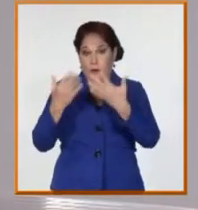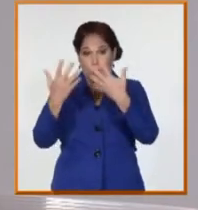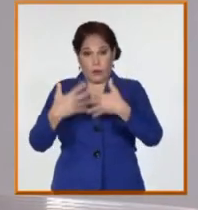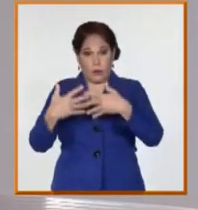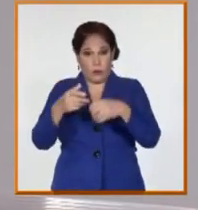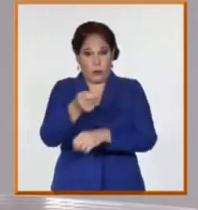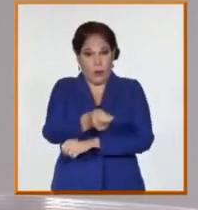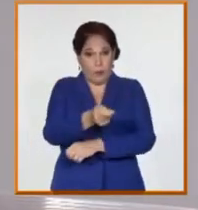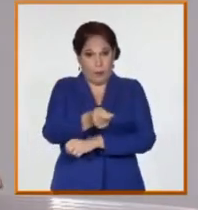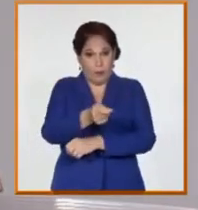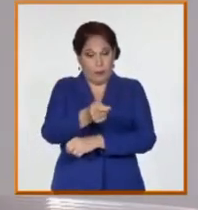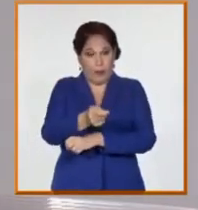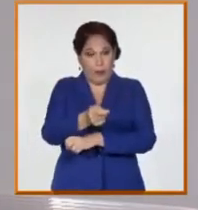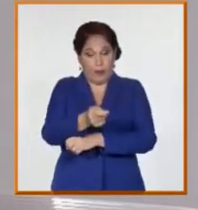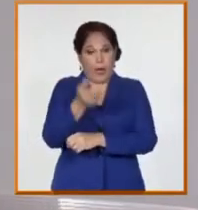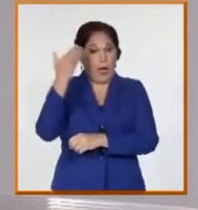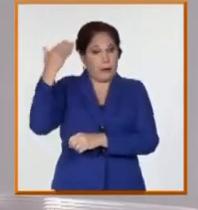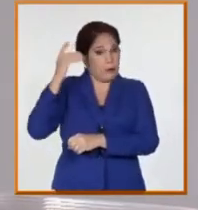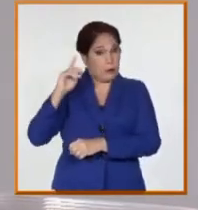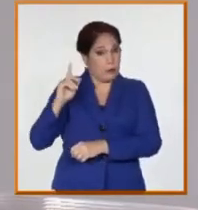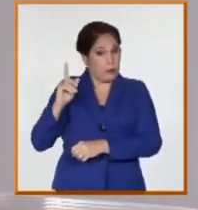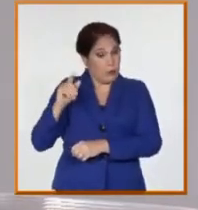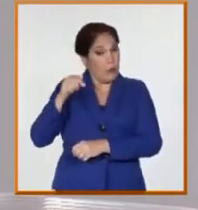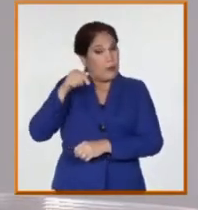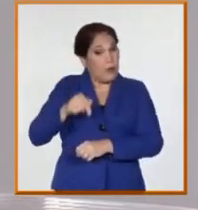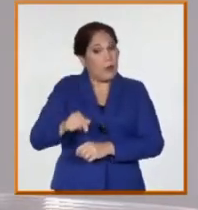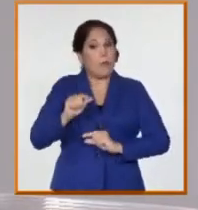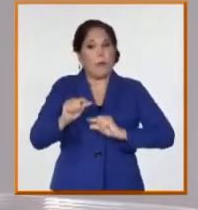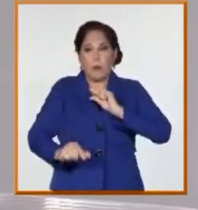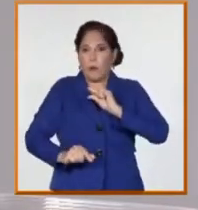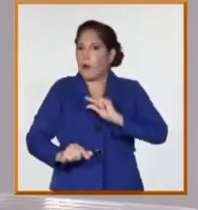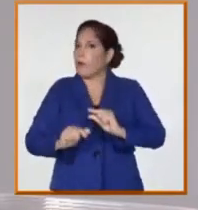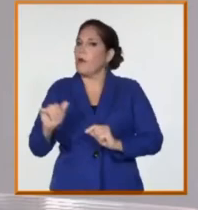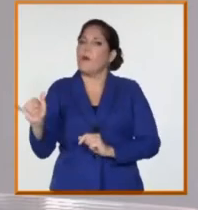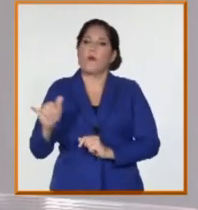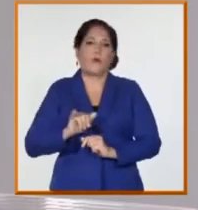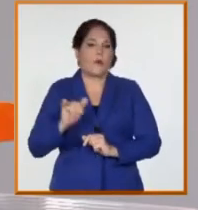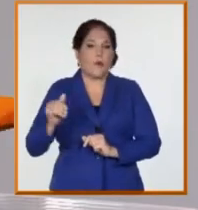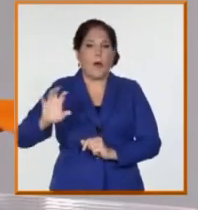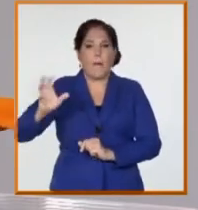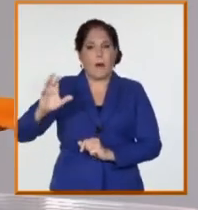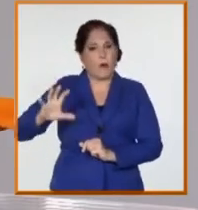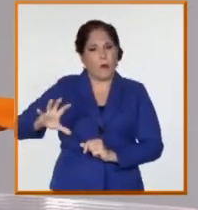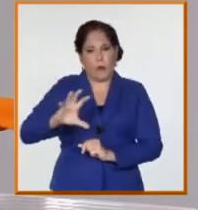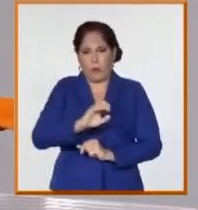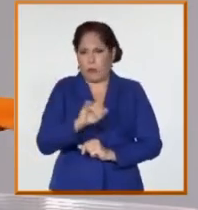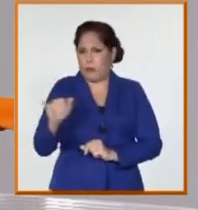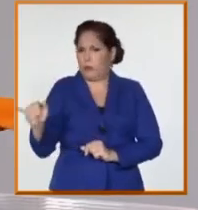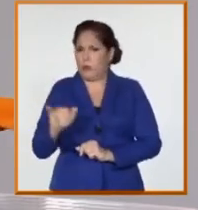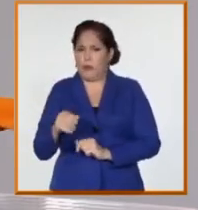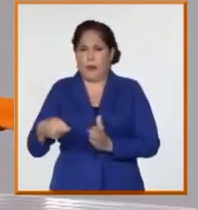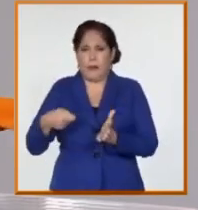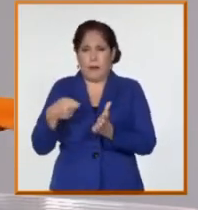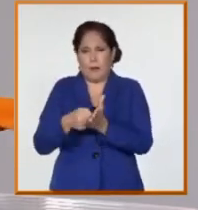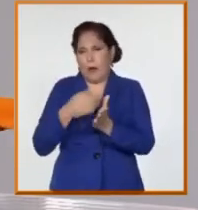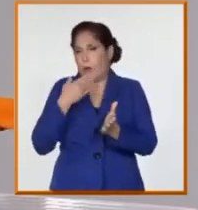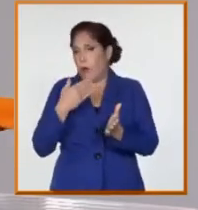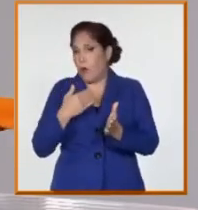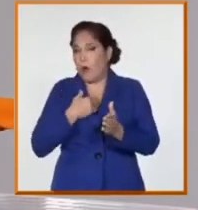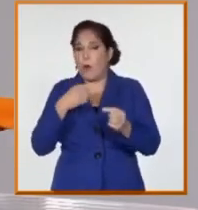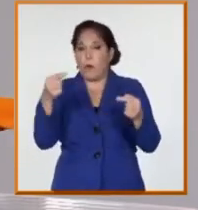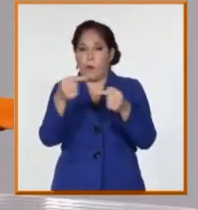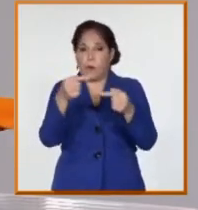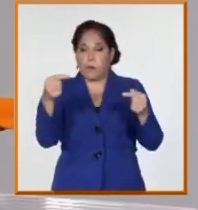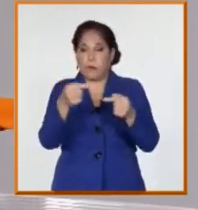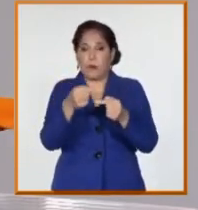pesquera no se puede quedar atrás como mismo se dijo tiene que ser aplicarse de manera gradual el comercio